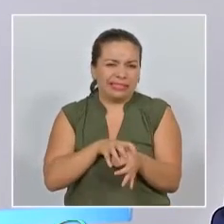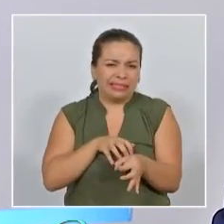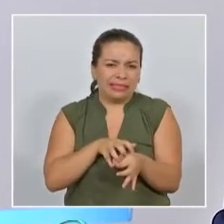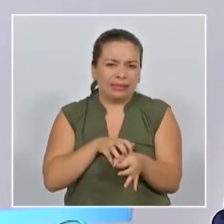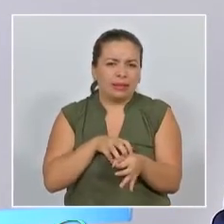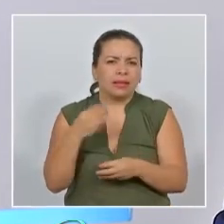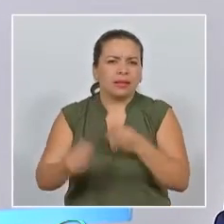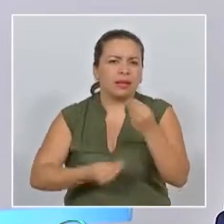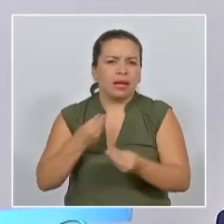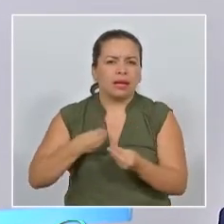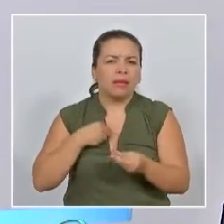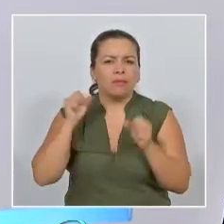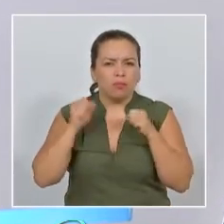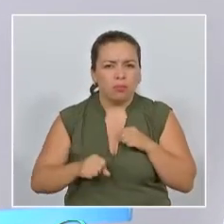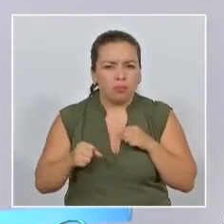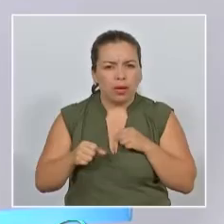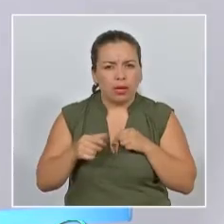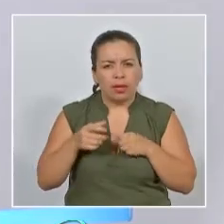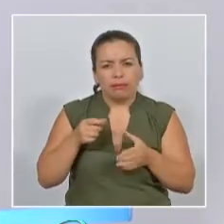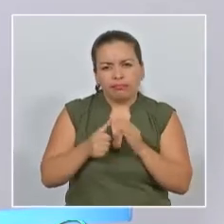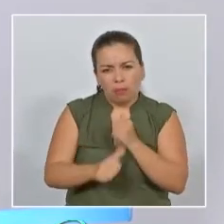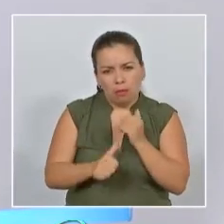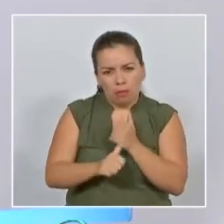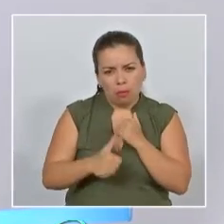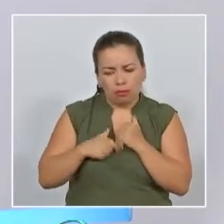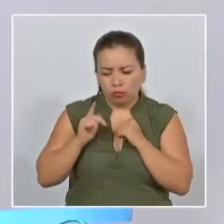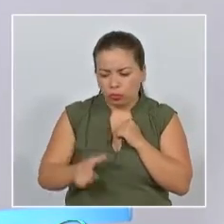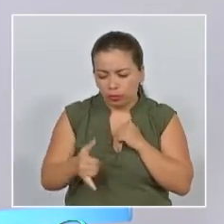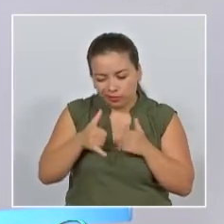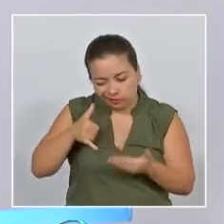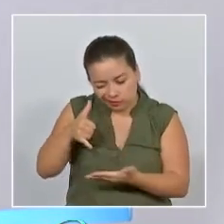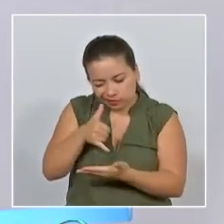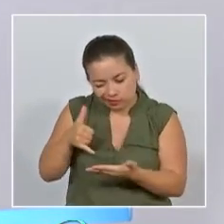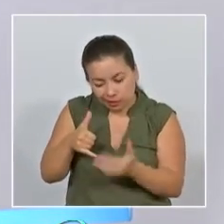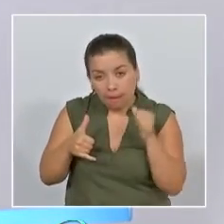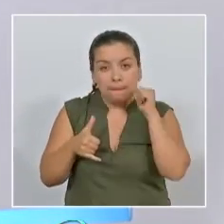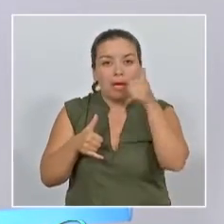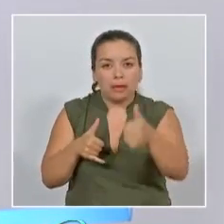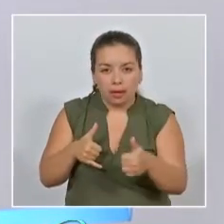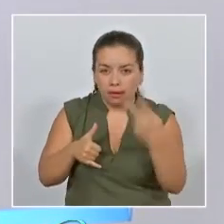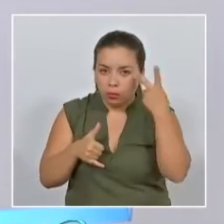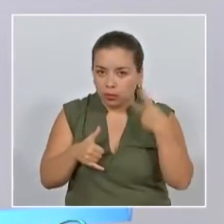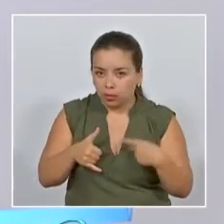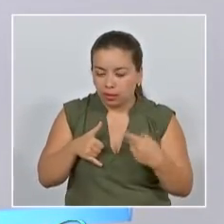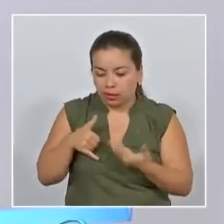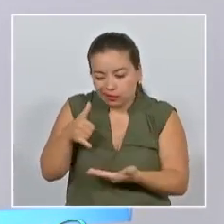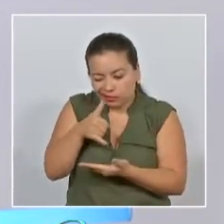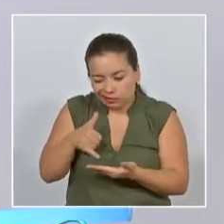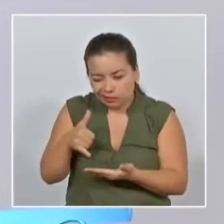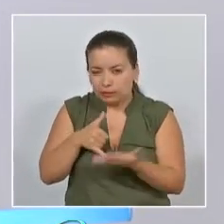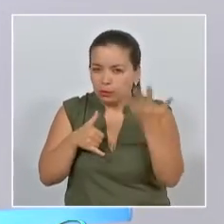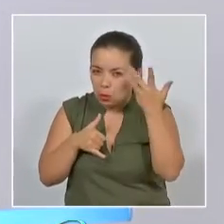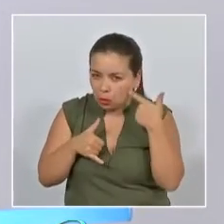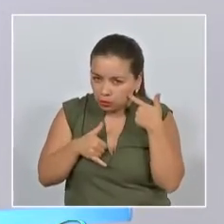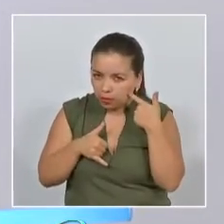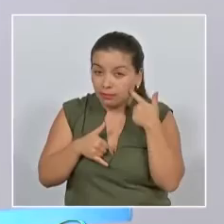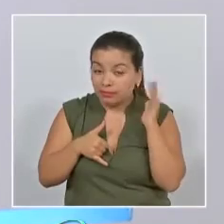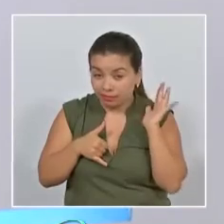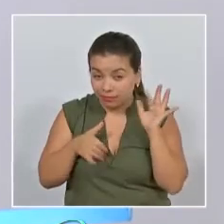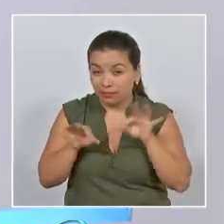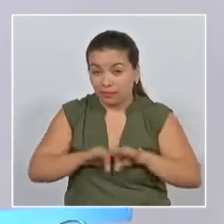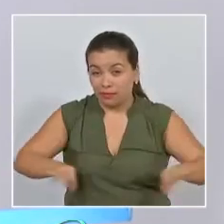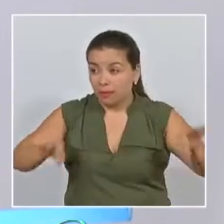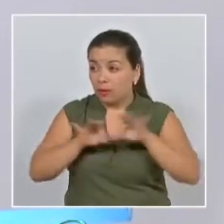Un coprológico seriado. Es hacer un examen de materia fecal un día y repetirlo a los 2 o 3 días y uno mirar, porque no